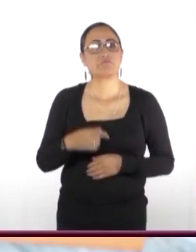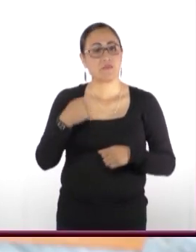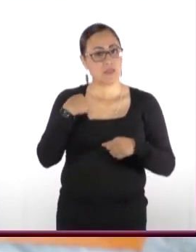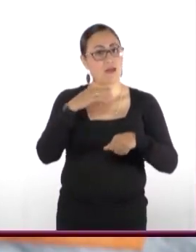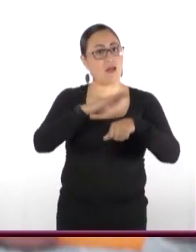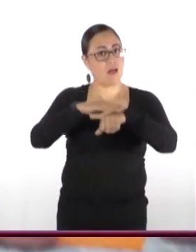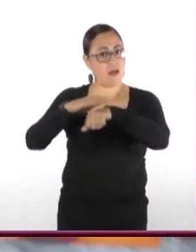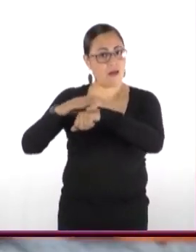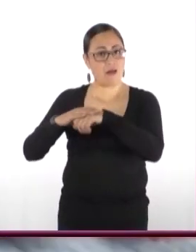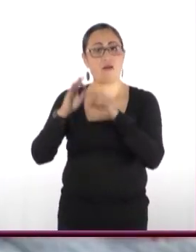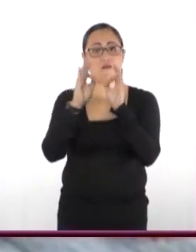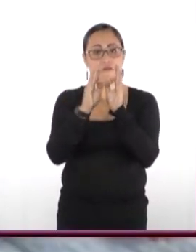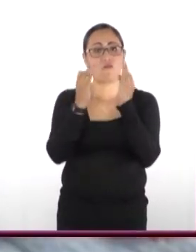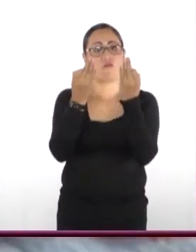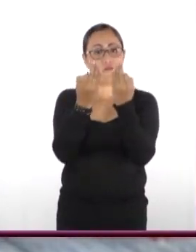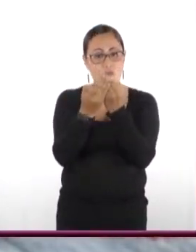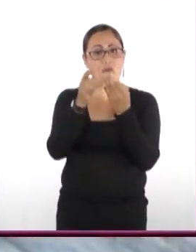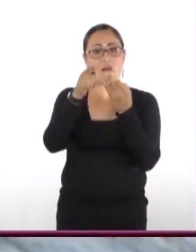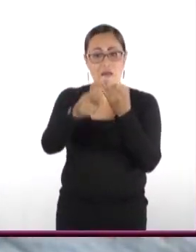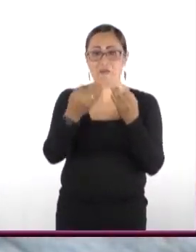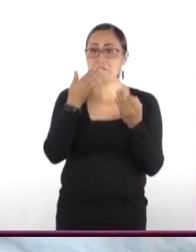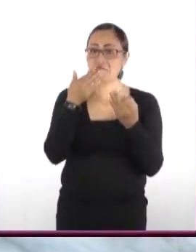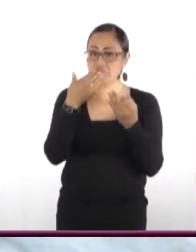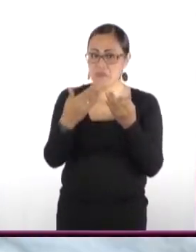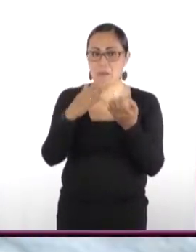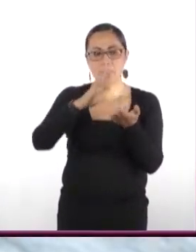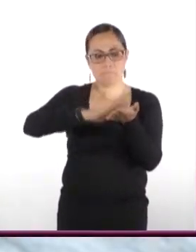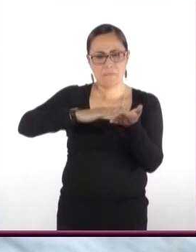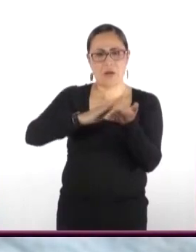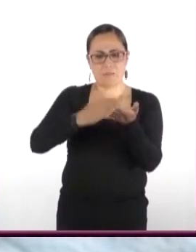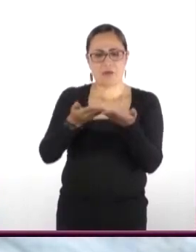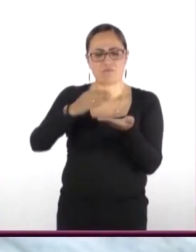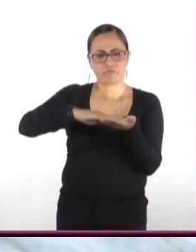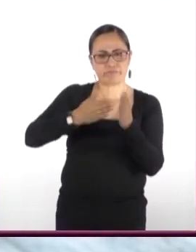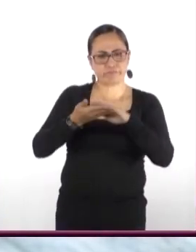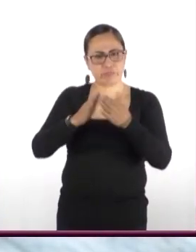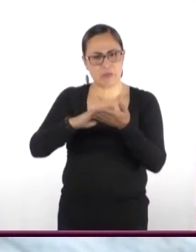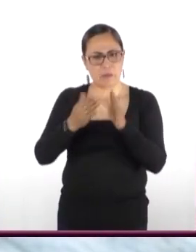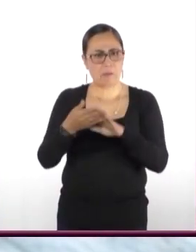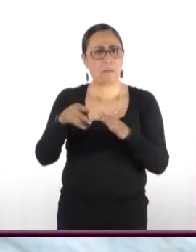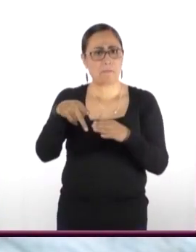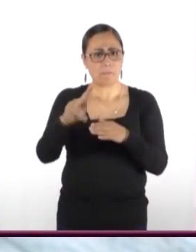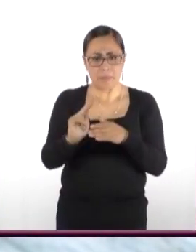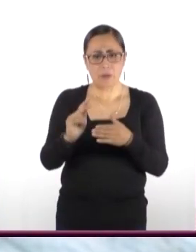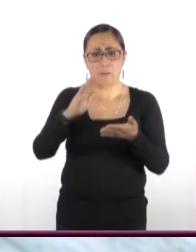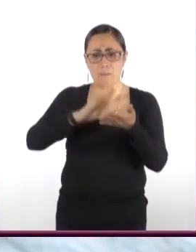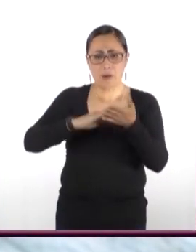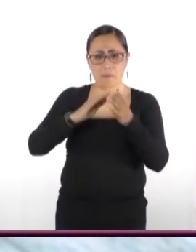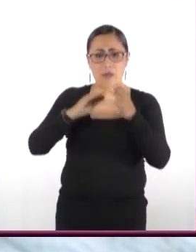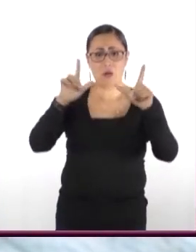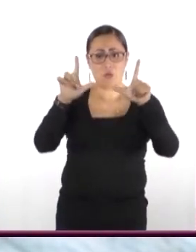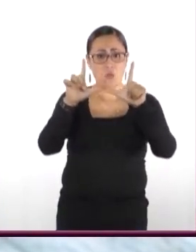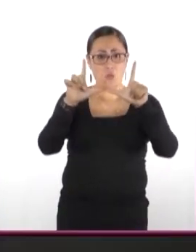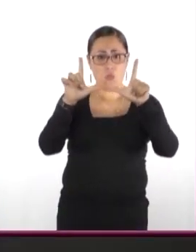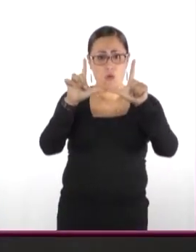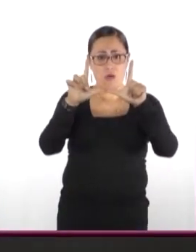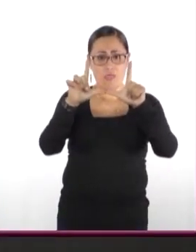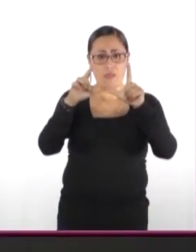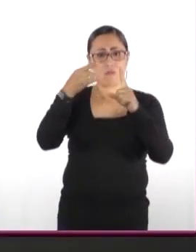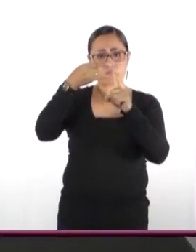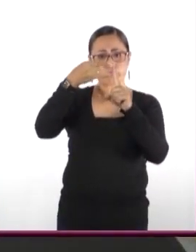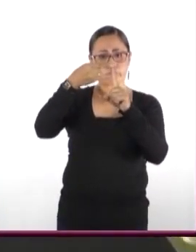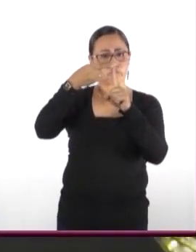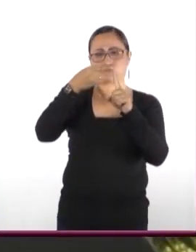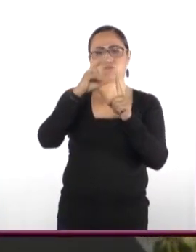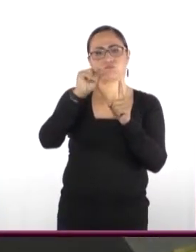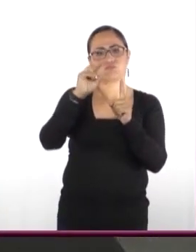Tengo que advertirte que estas fórmulas funcionan perfectamente para tiras de papel, pero no sirven para los papeles cuadrados. Este